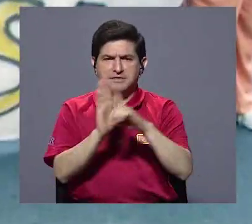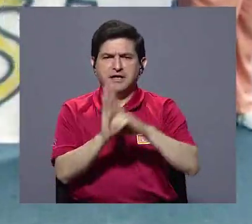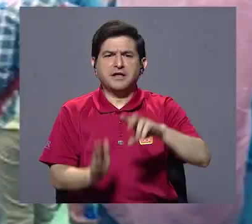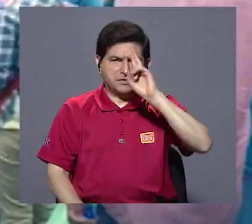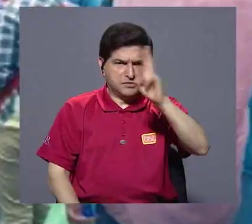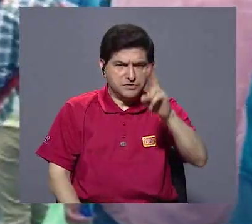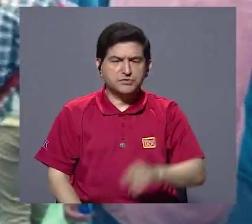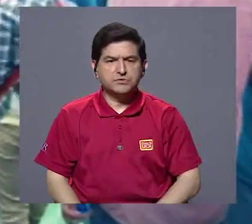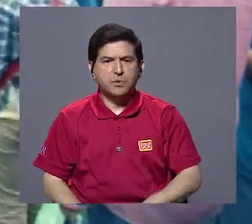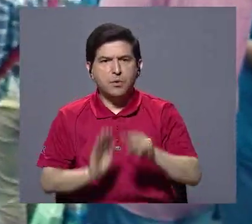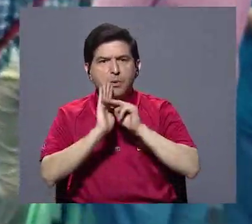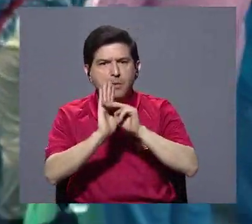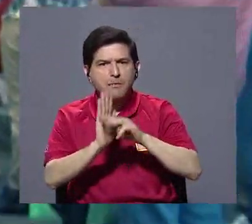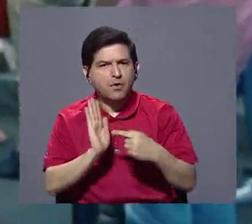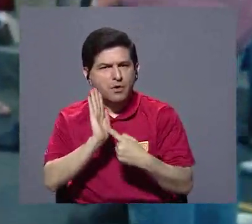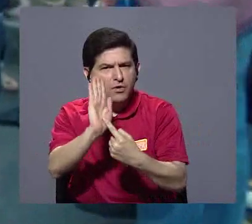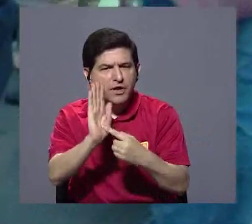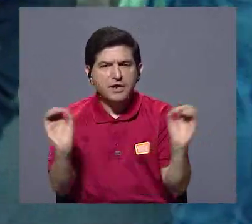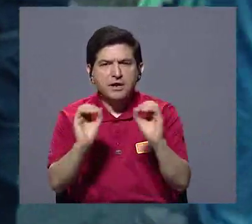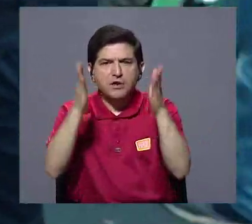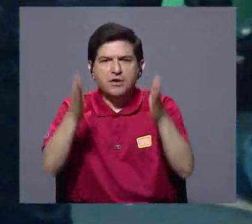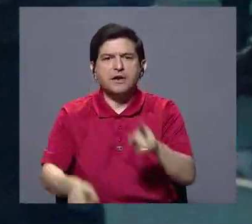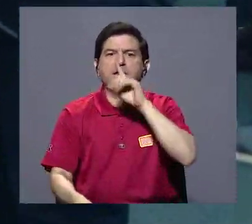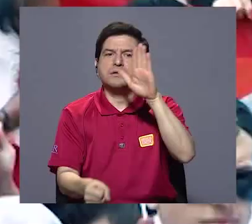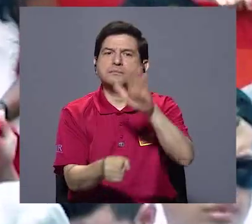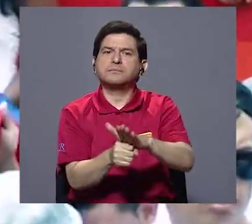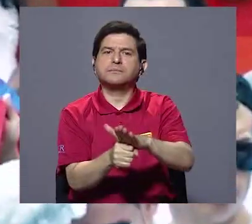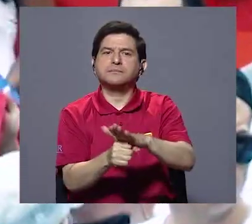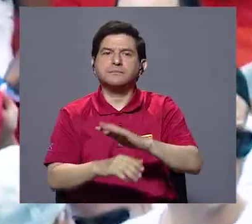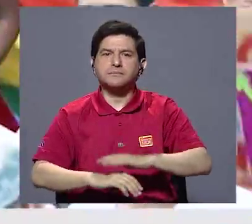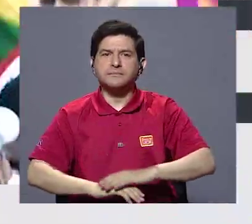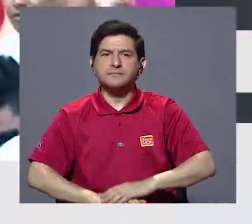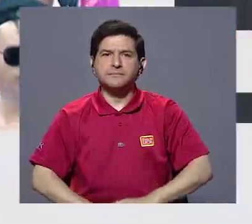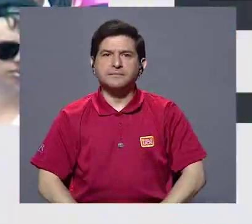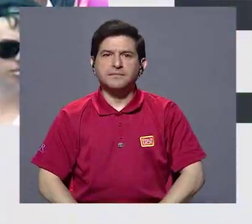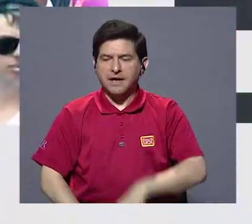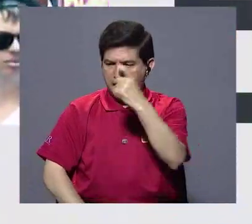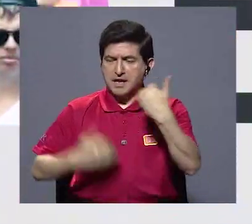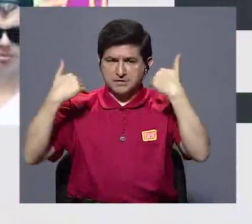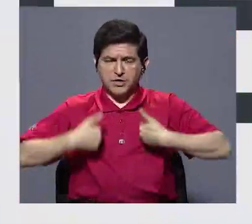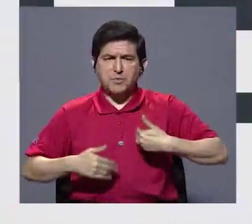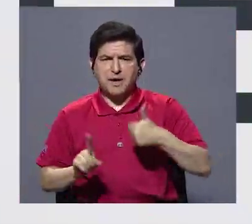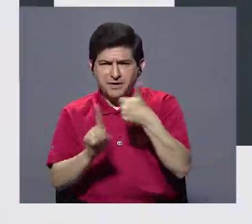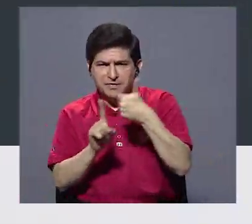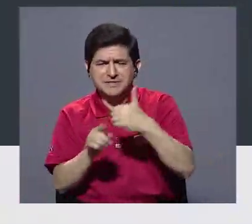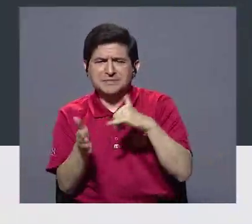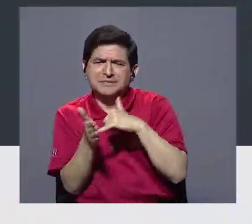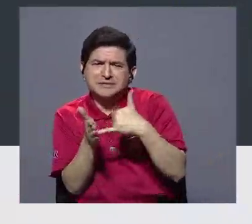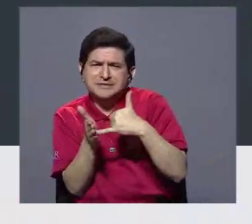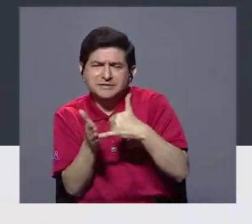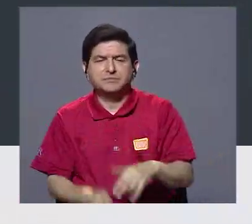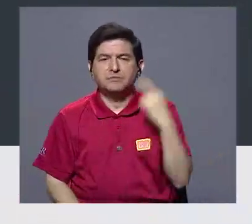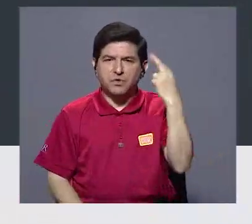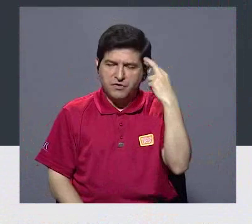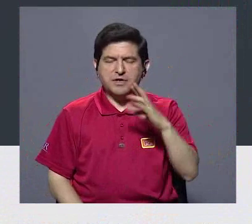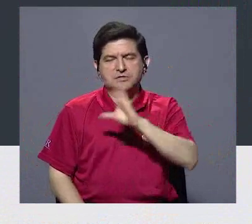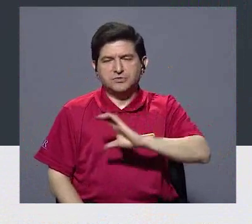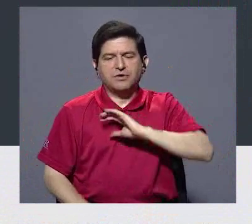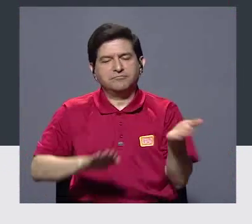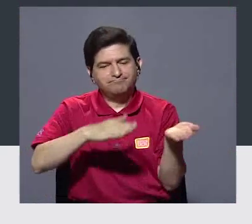nos dimos cuenta que el modelo que nos estaban dando nadie lo cumplía. El ser humano es intrínsecamente vulnerable, dada su